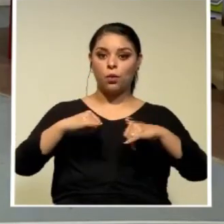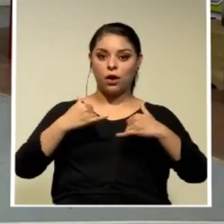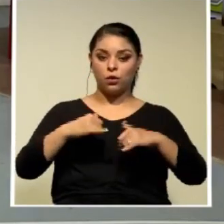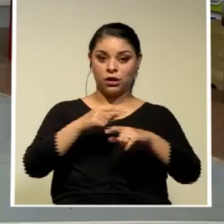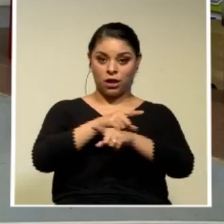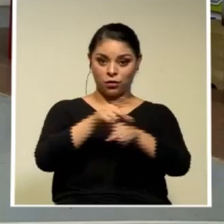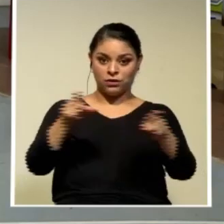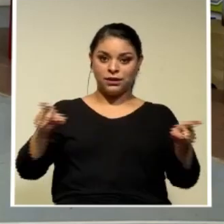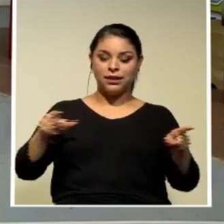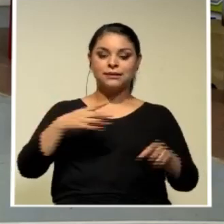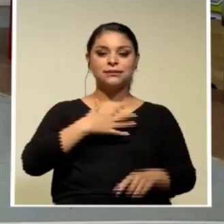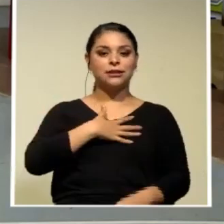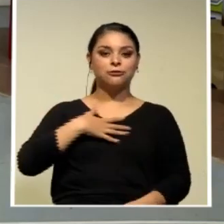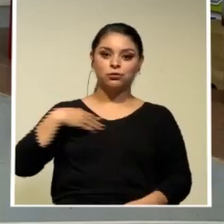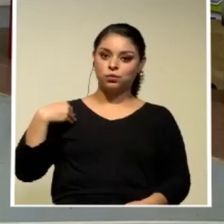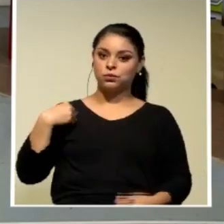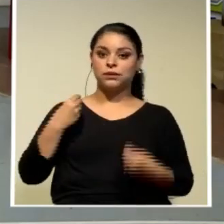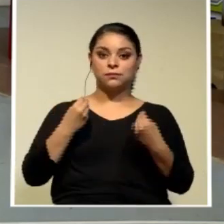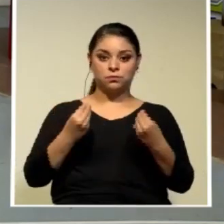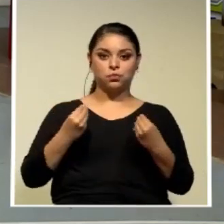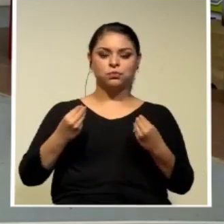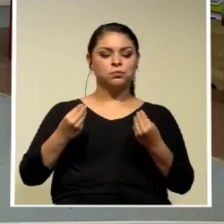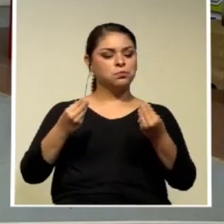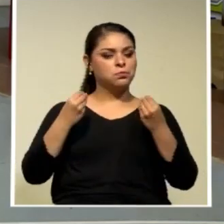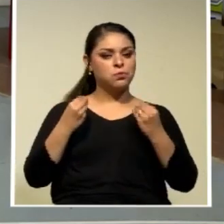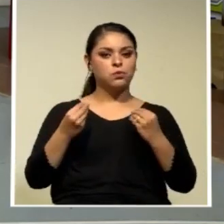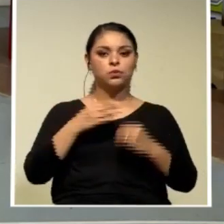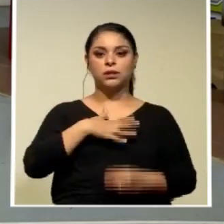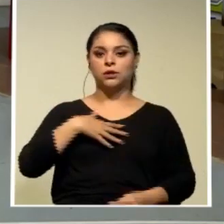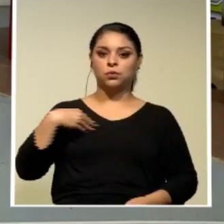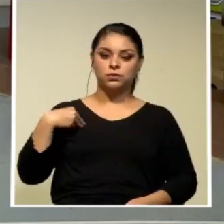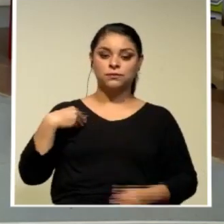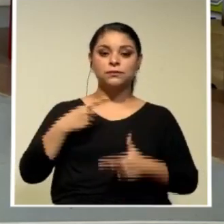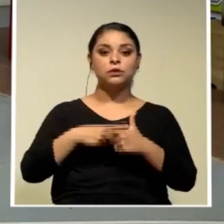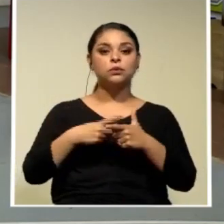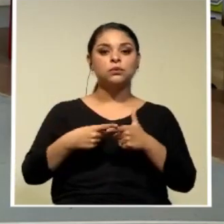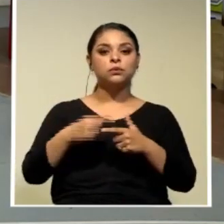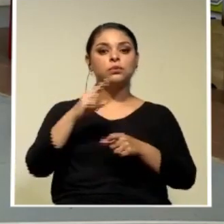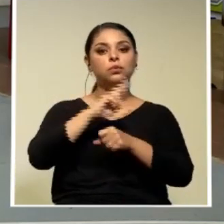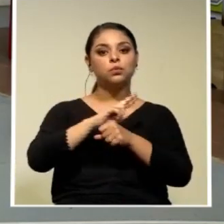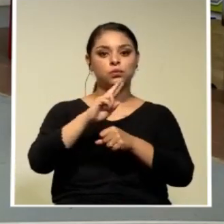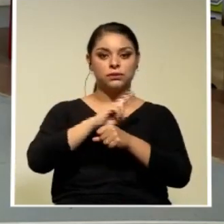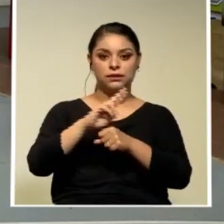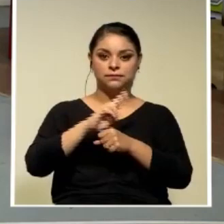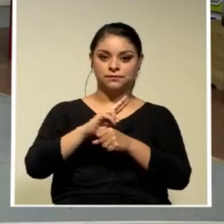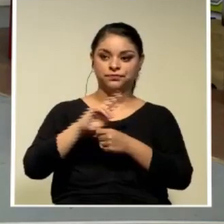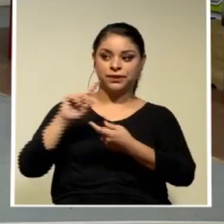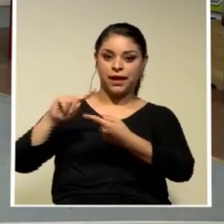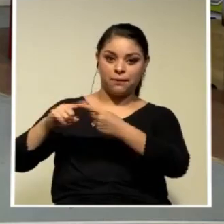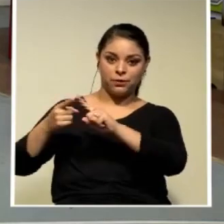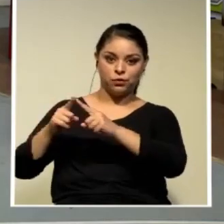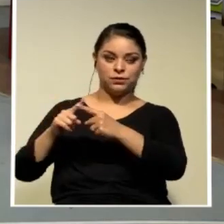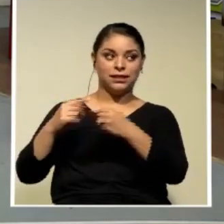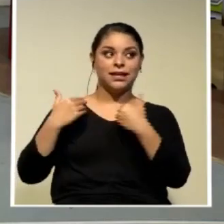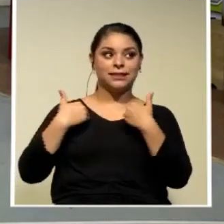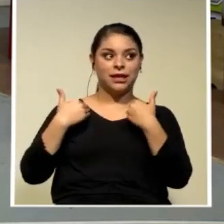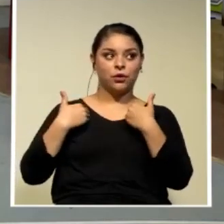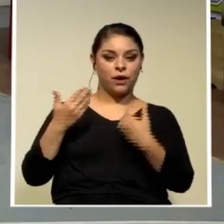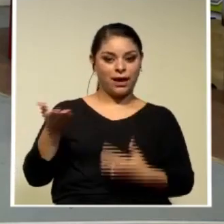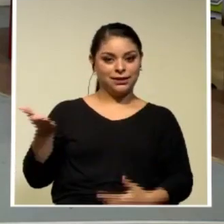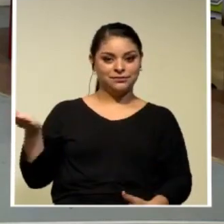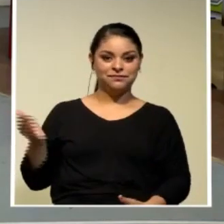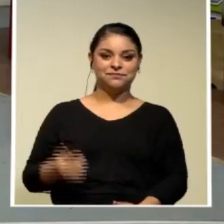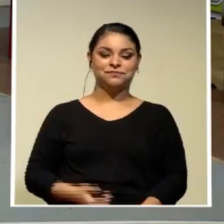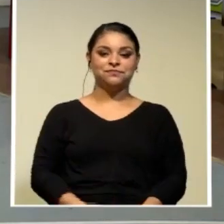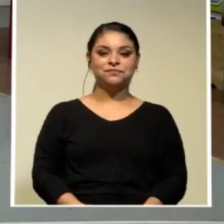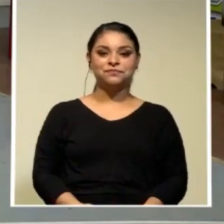Gwen, les encanta muchísimo, muchísimo. Ajá. Para eso vamos a utilizar unos amigos que tengo por aquí. Okay. Yo buscándolos, así que ¿dónde